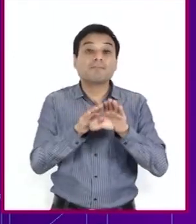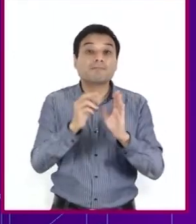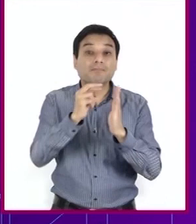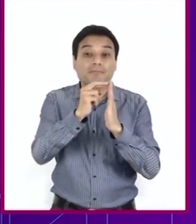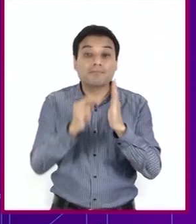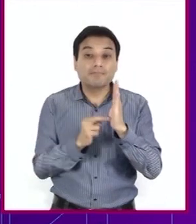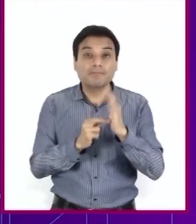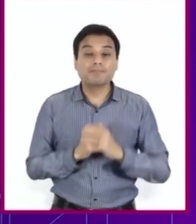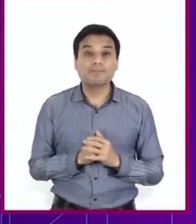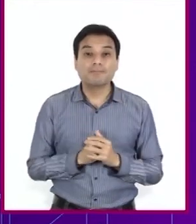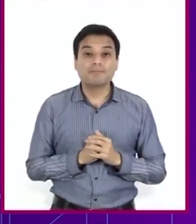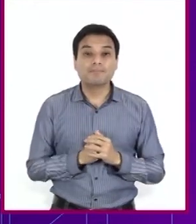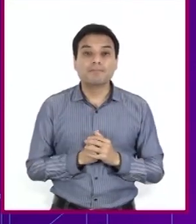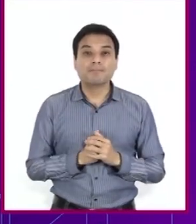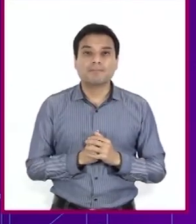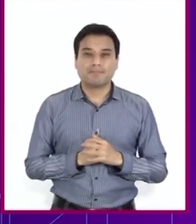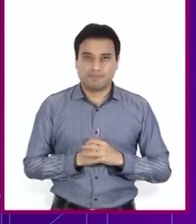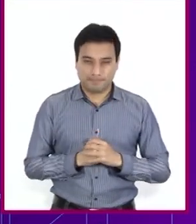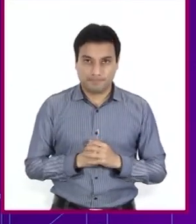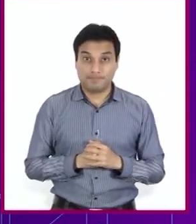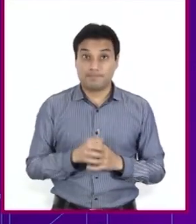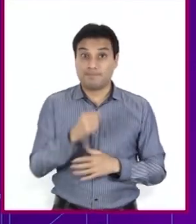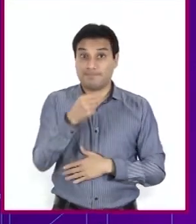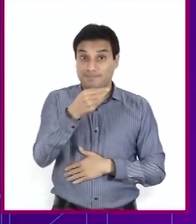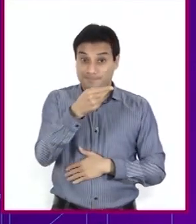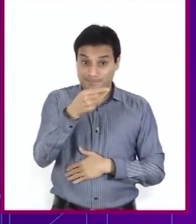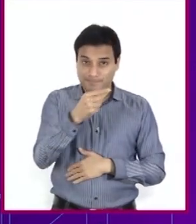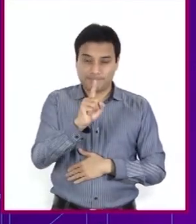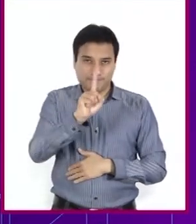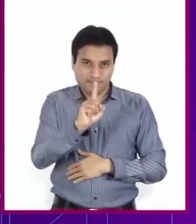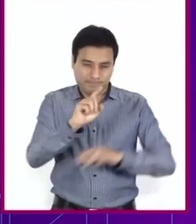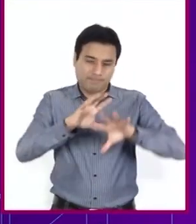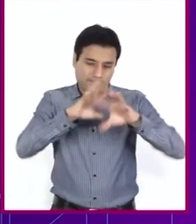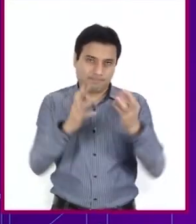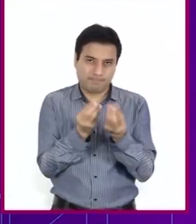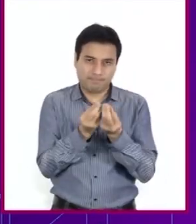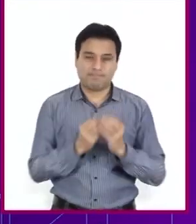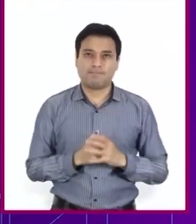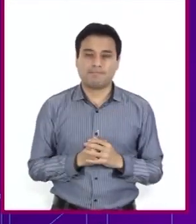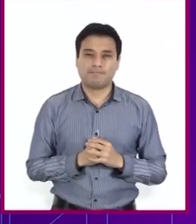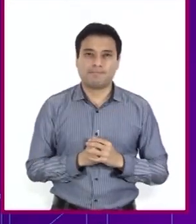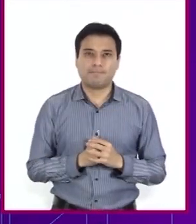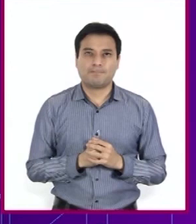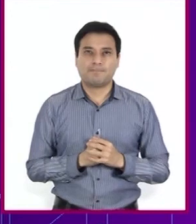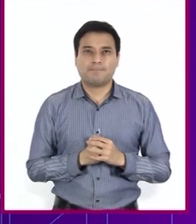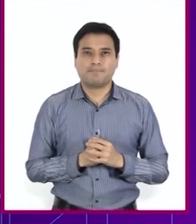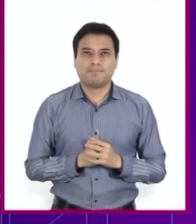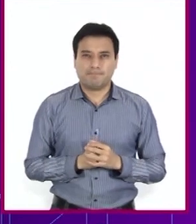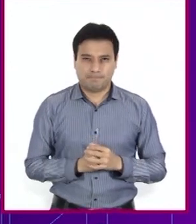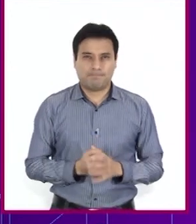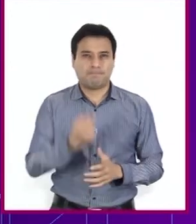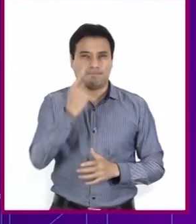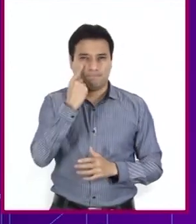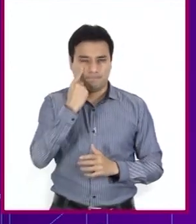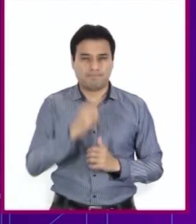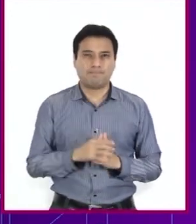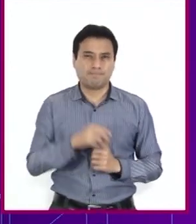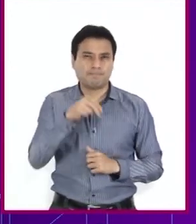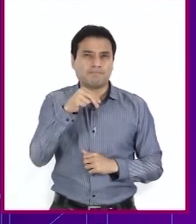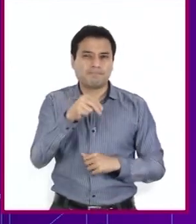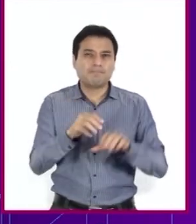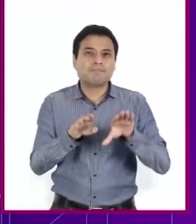algebraica de los segmentos horizontales y verticales. Así, en la enésima figura